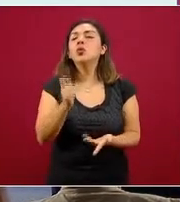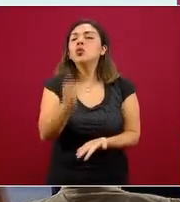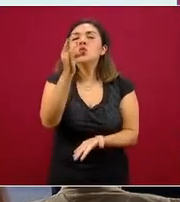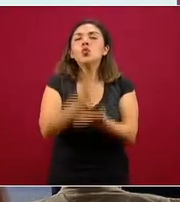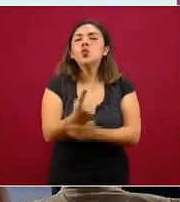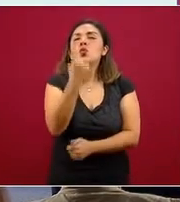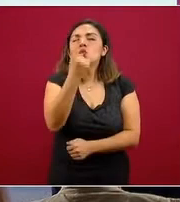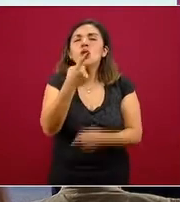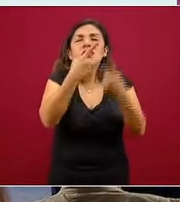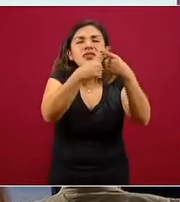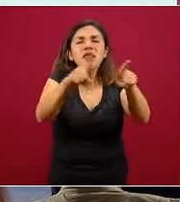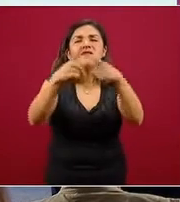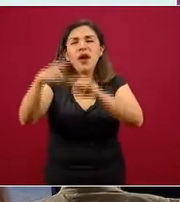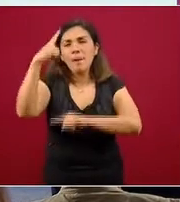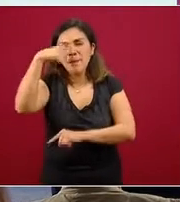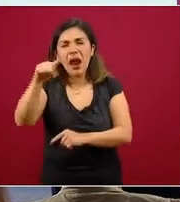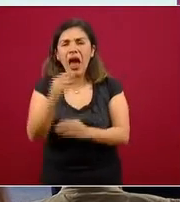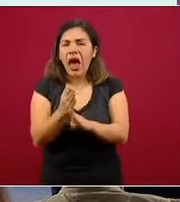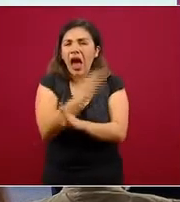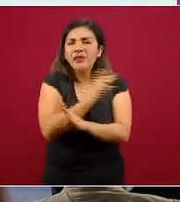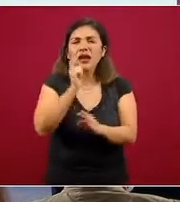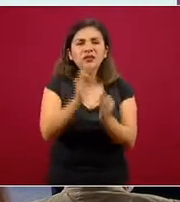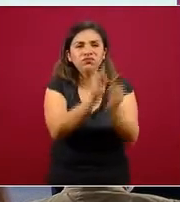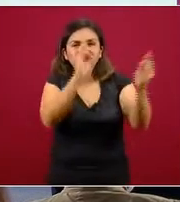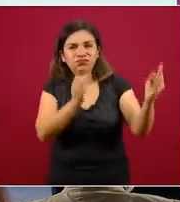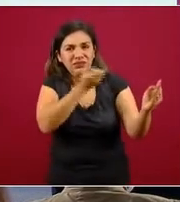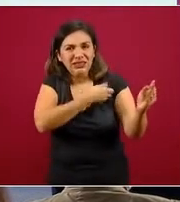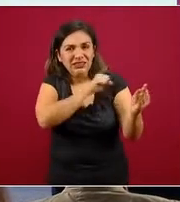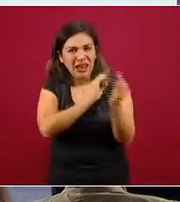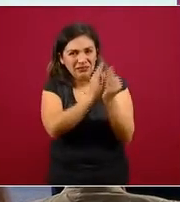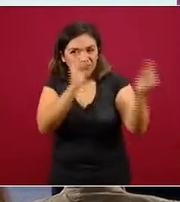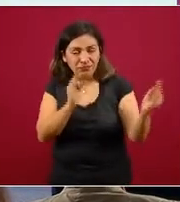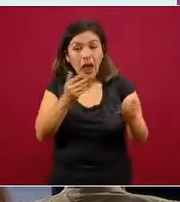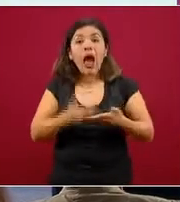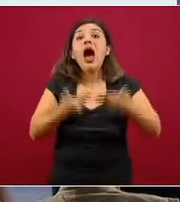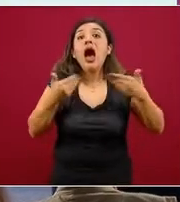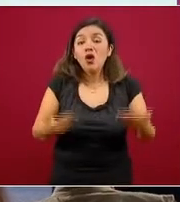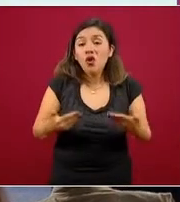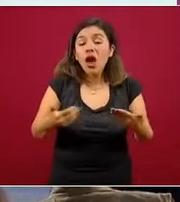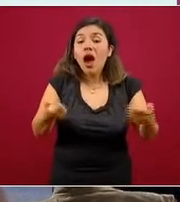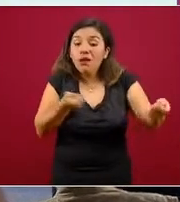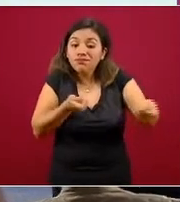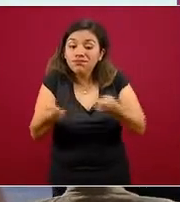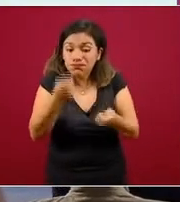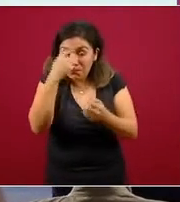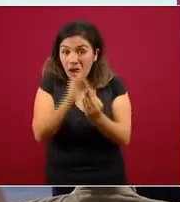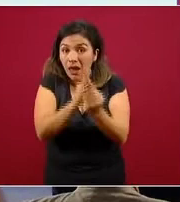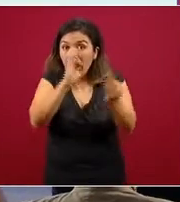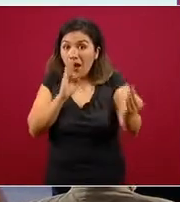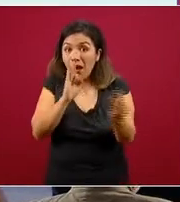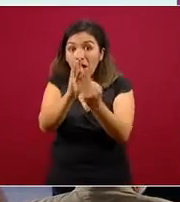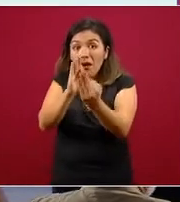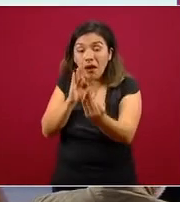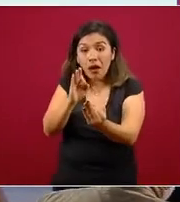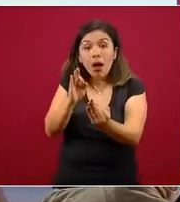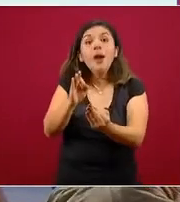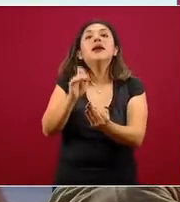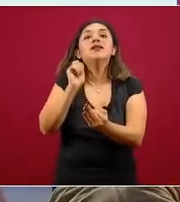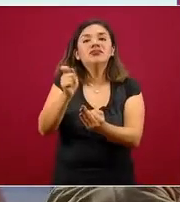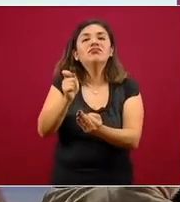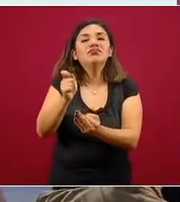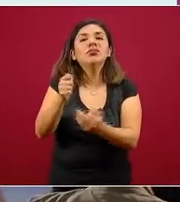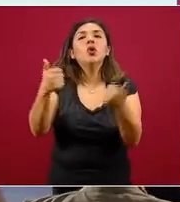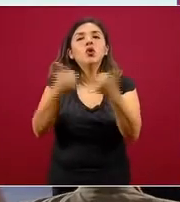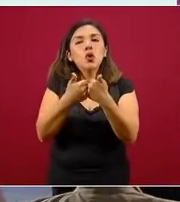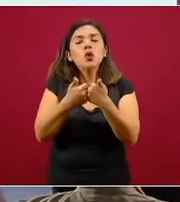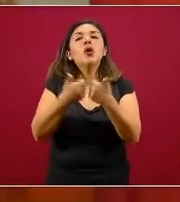única diferencia con la Jornada Nacional de Sana Distancia es que ahora las medidas de distanciamiento social,